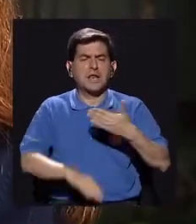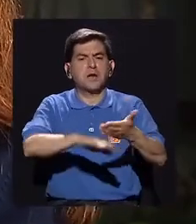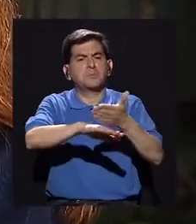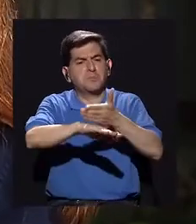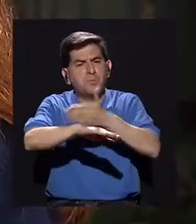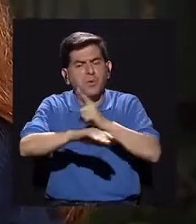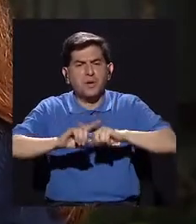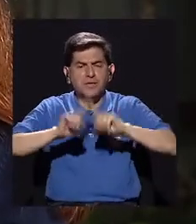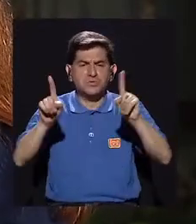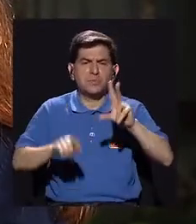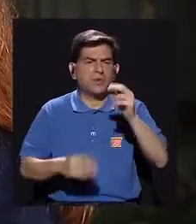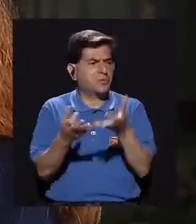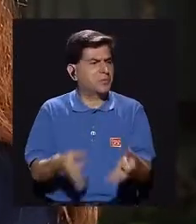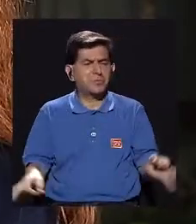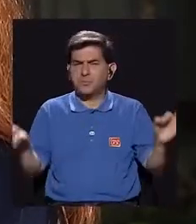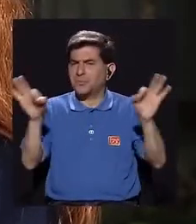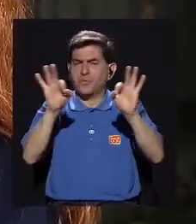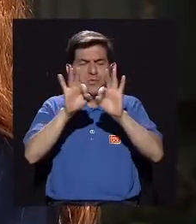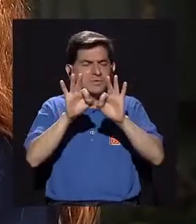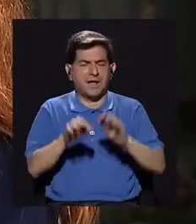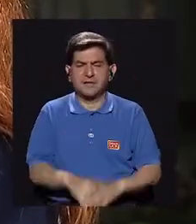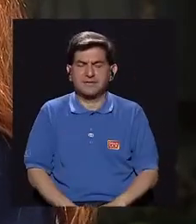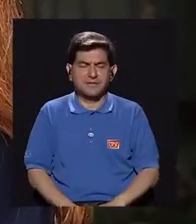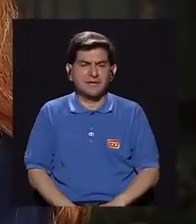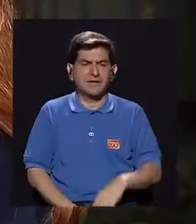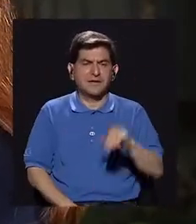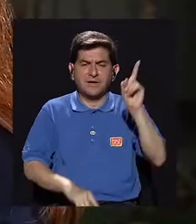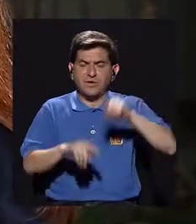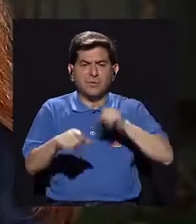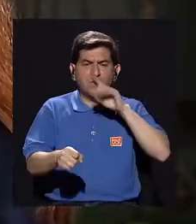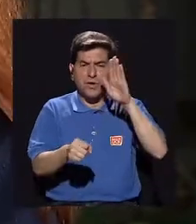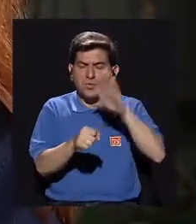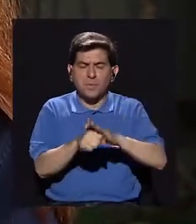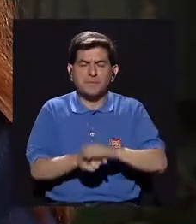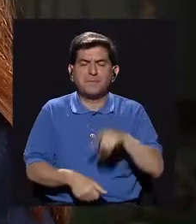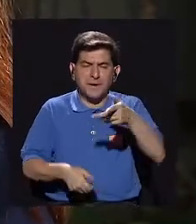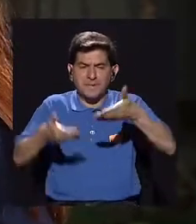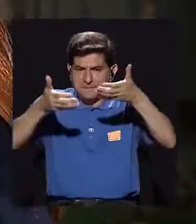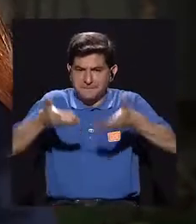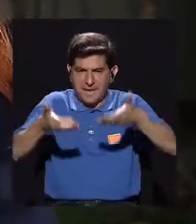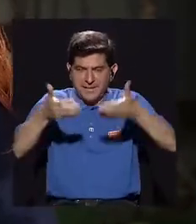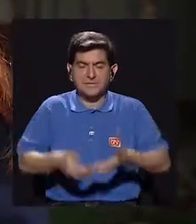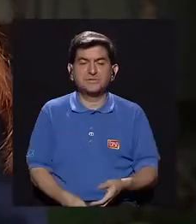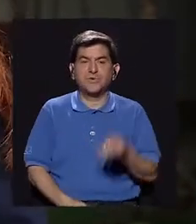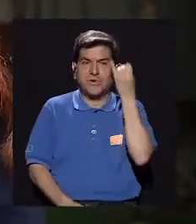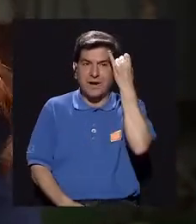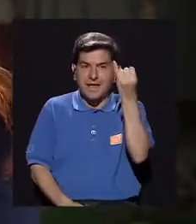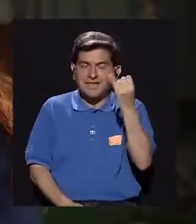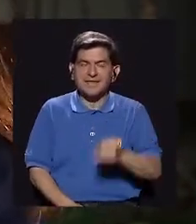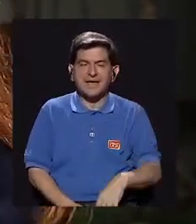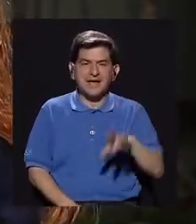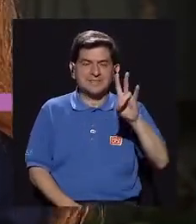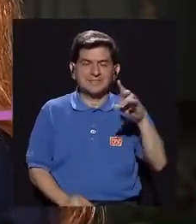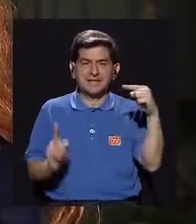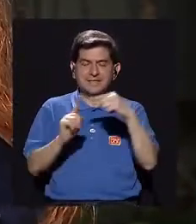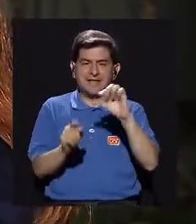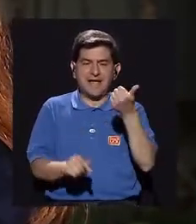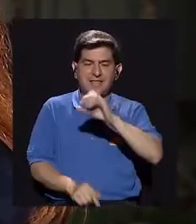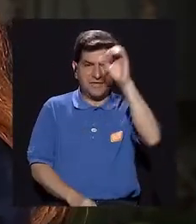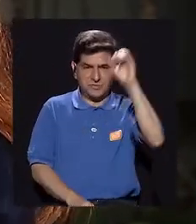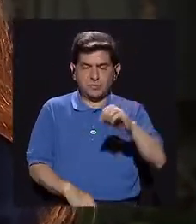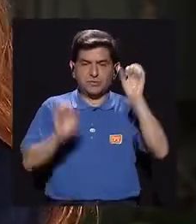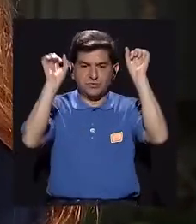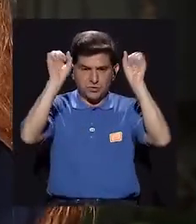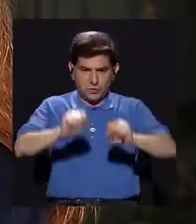tuvo mejoría, pero no fue tan significativa porque no se llegó a la meta del peso. Entonces, lo ideal es eso, entre un 7 y un